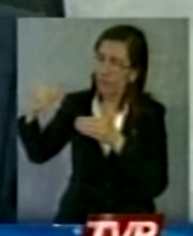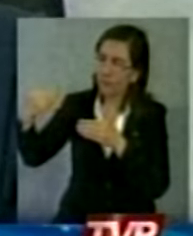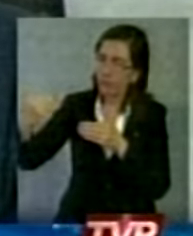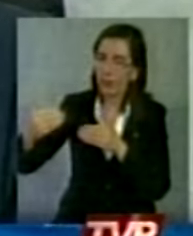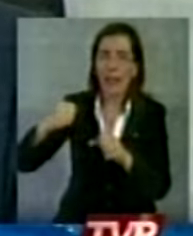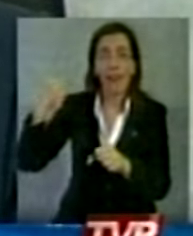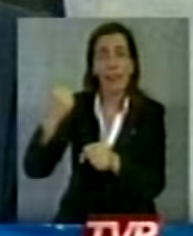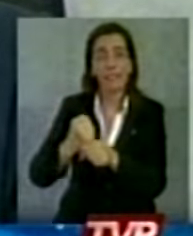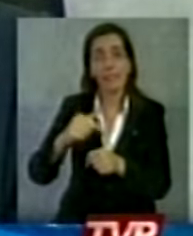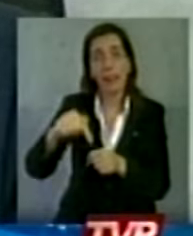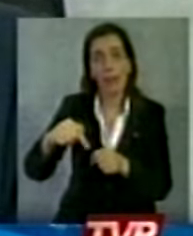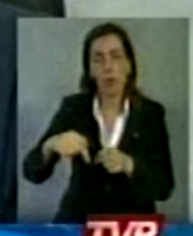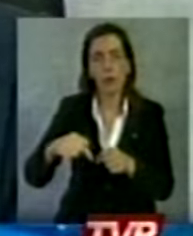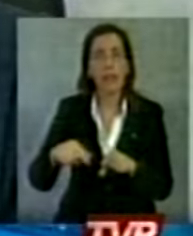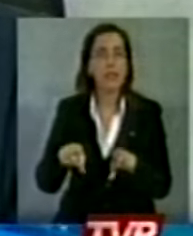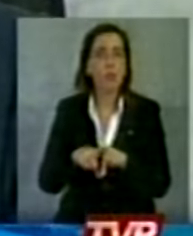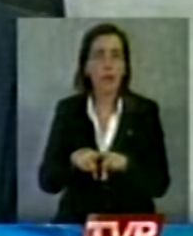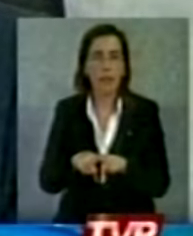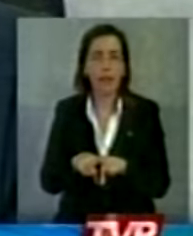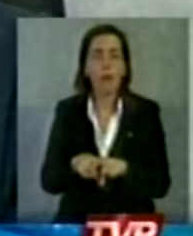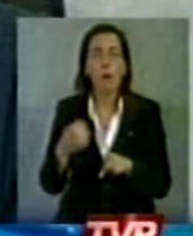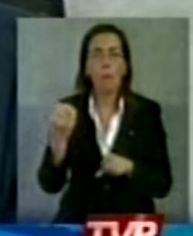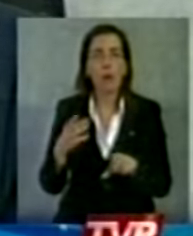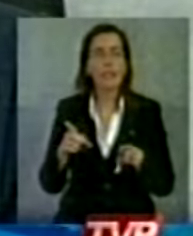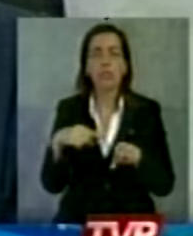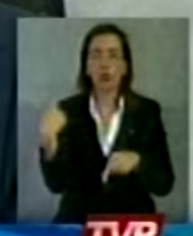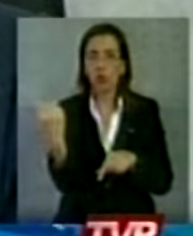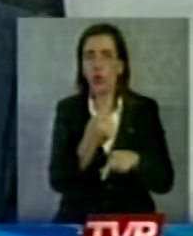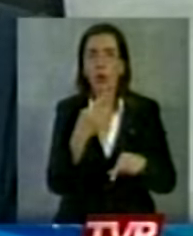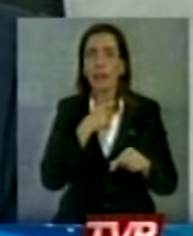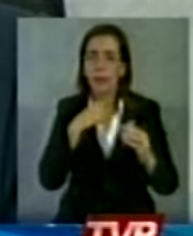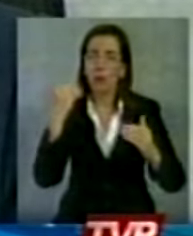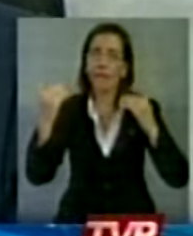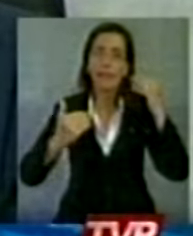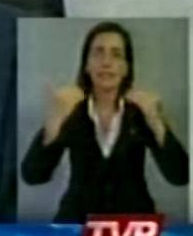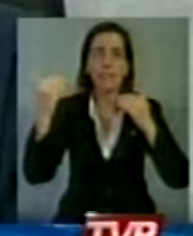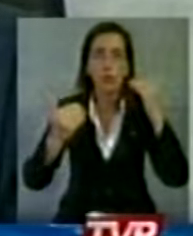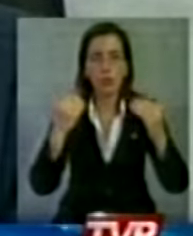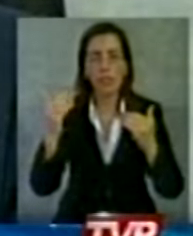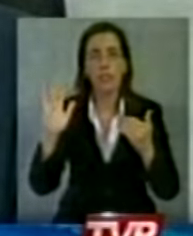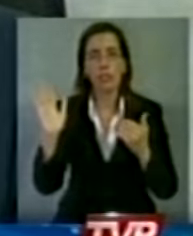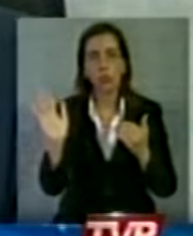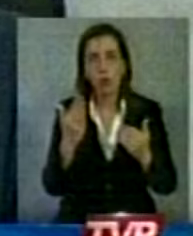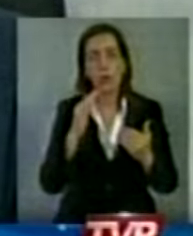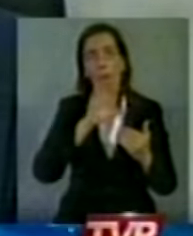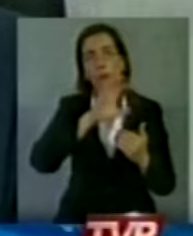primeras del cuadro original de nuestro desarrollo institucional, político e